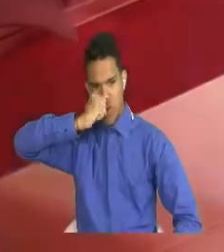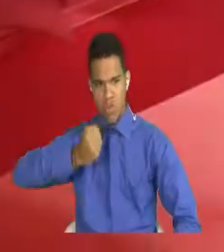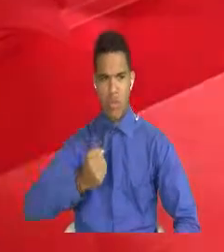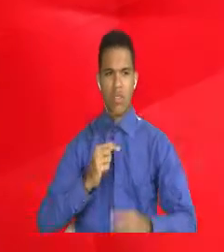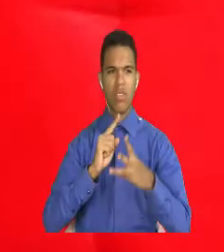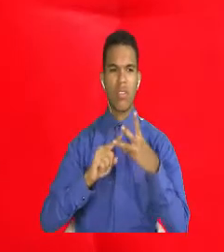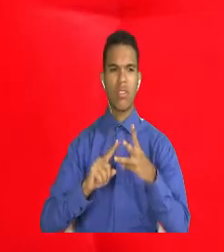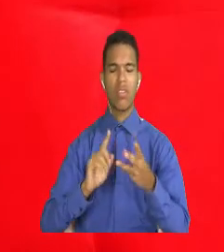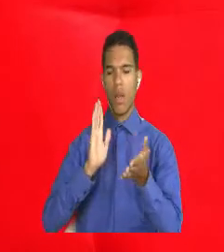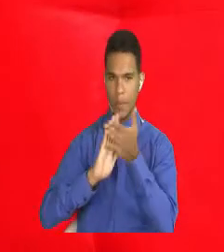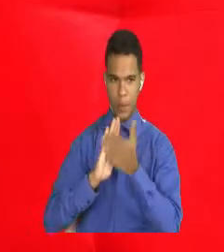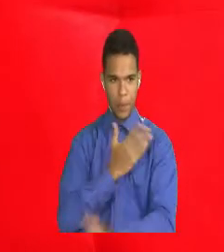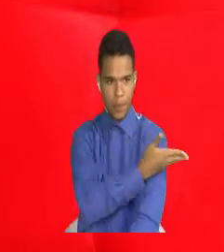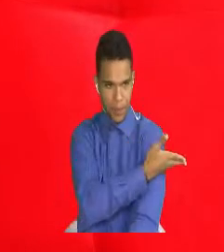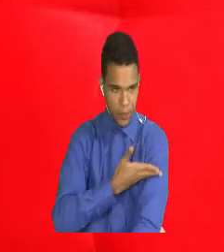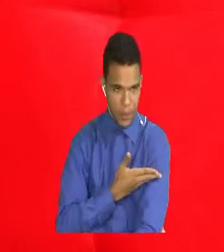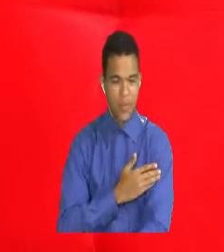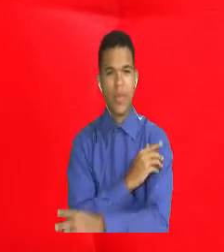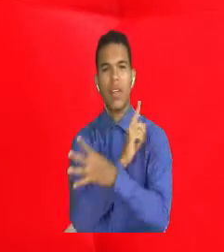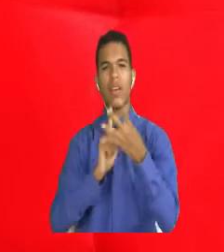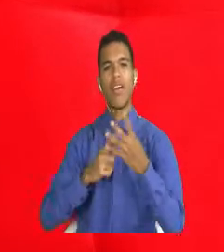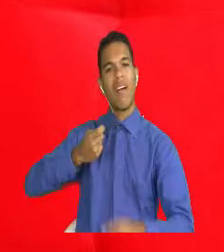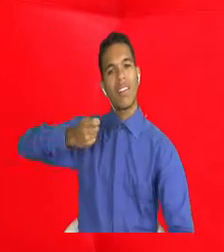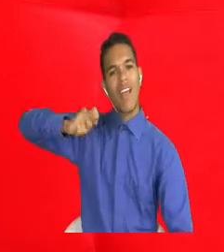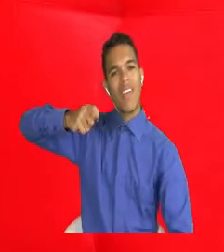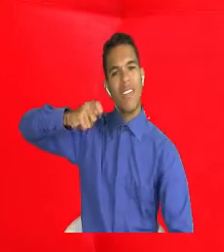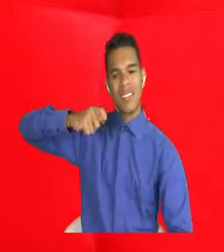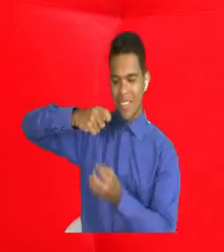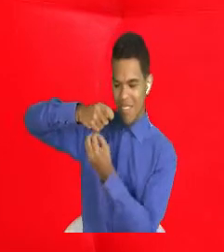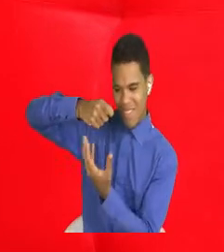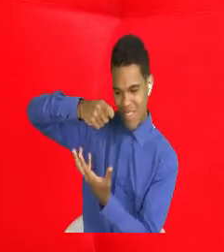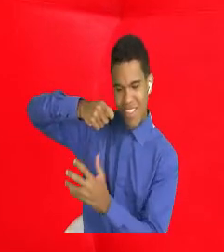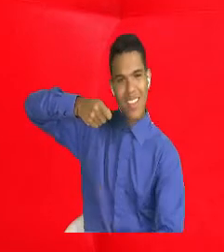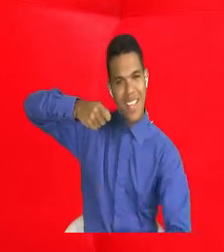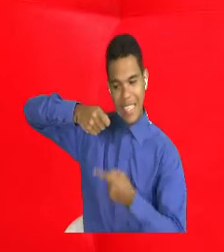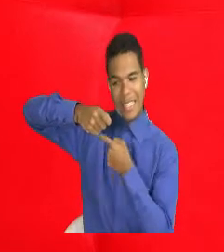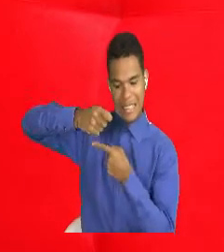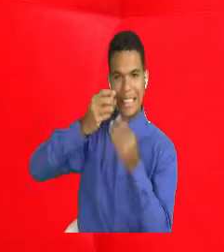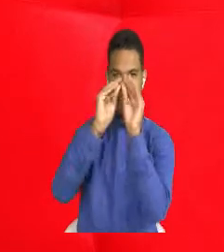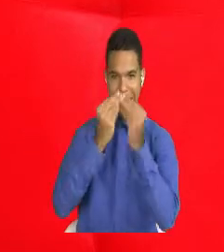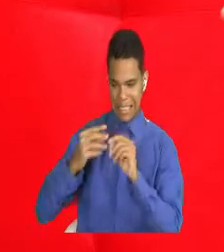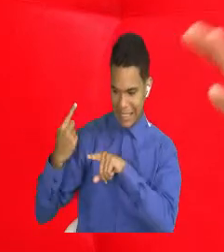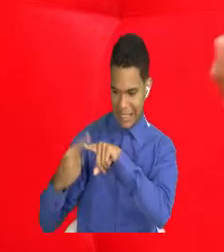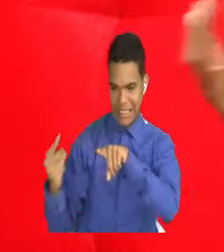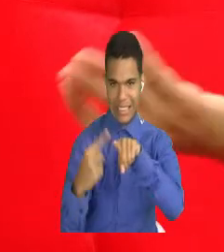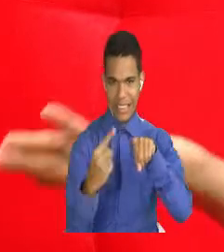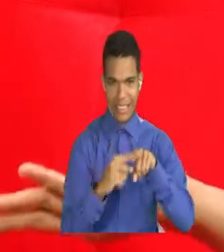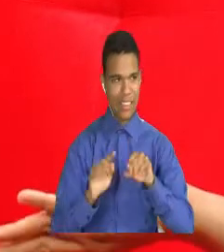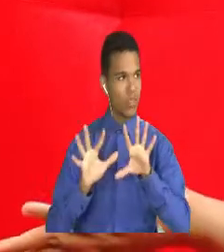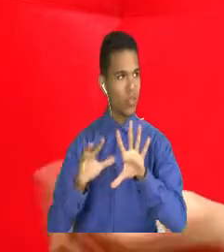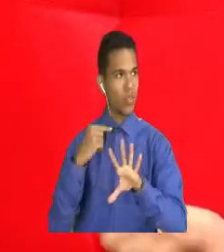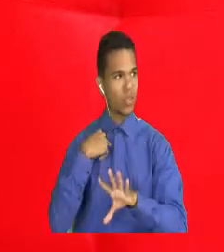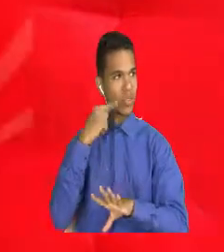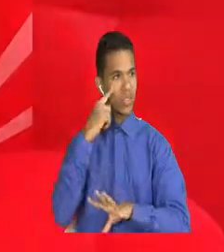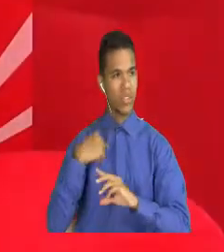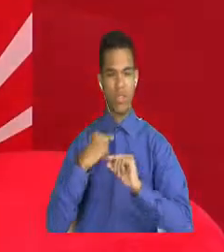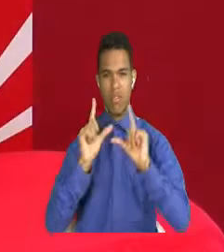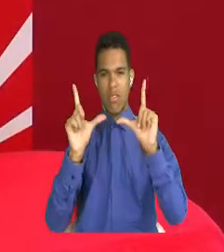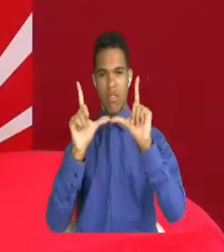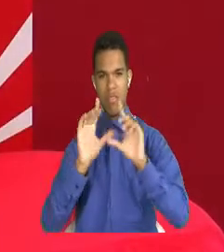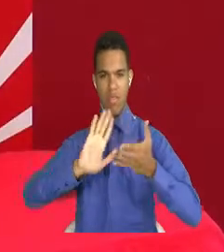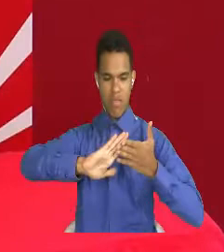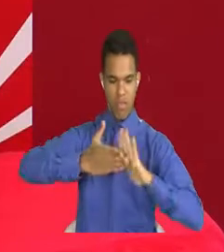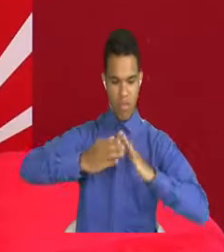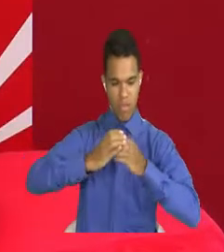tenemos camisas y tenemos llaveros. Bueno, hay algo muy importante y es que para el gusto de todos nuestros televidentes y toda la comunidad en